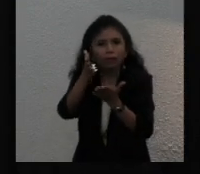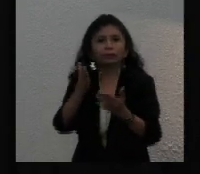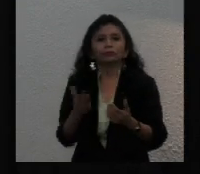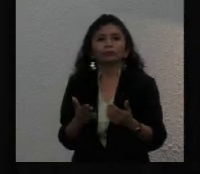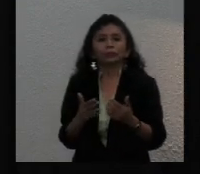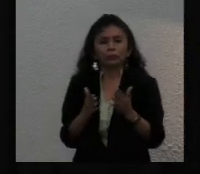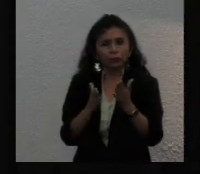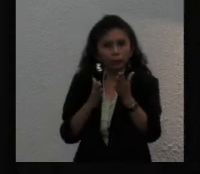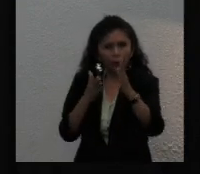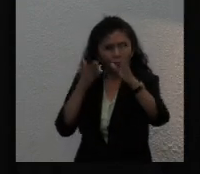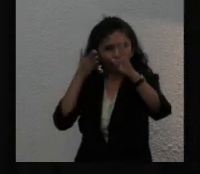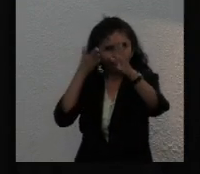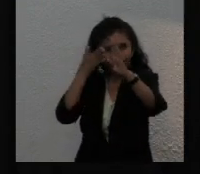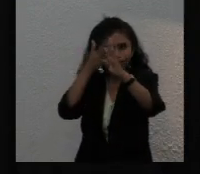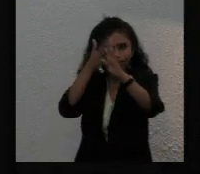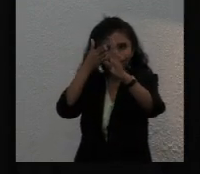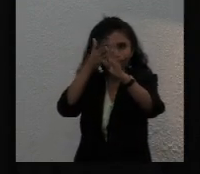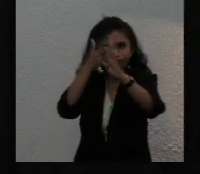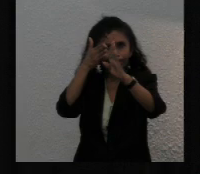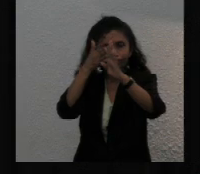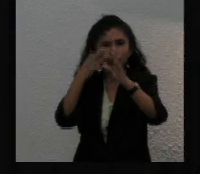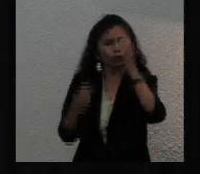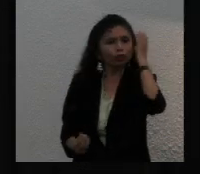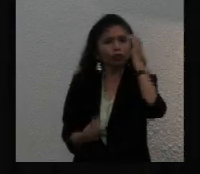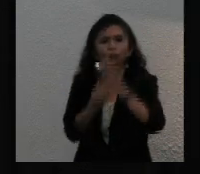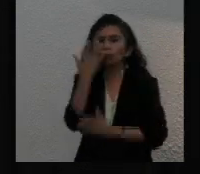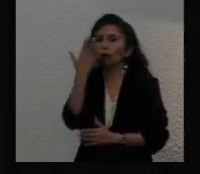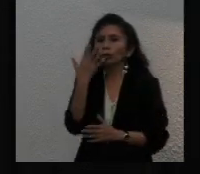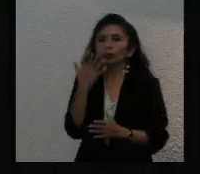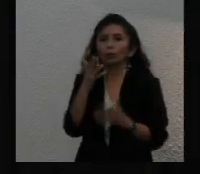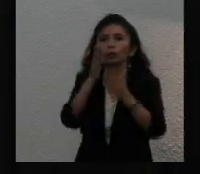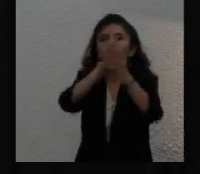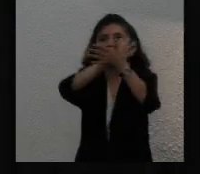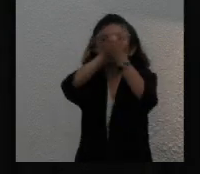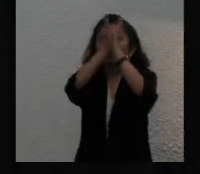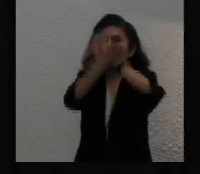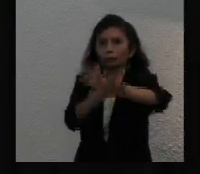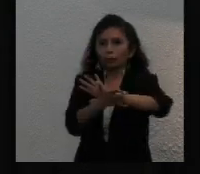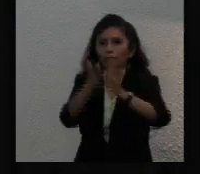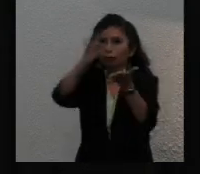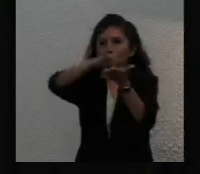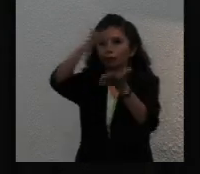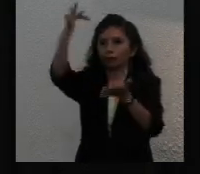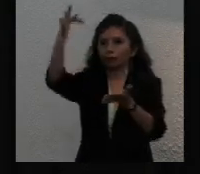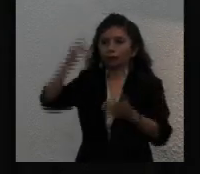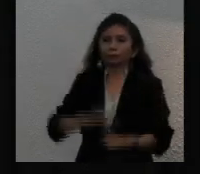que va directo hacia la nueva era de la transformación. Muchas gracias.